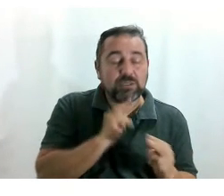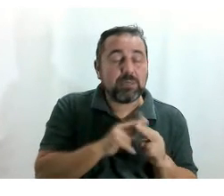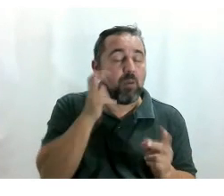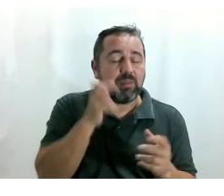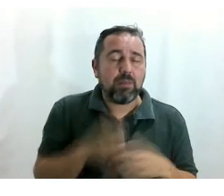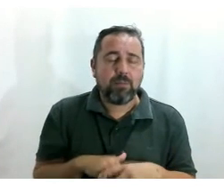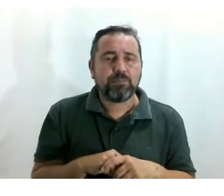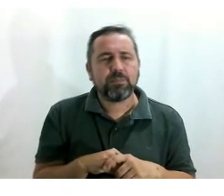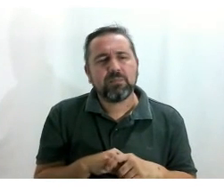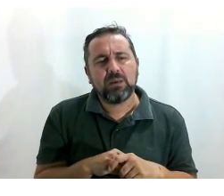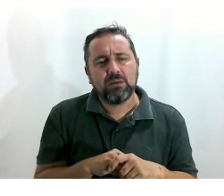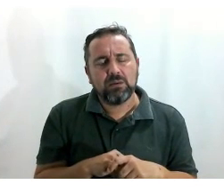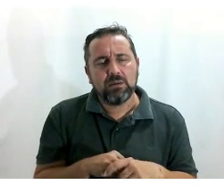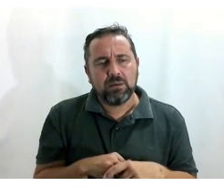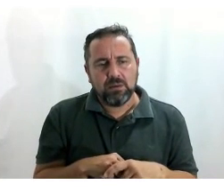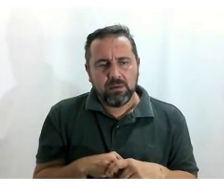claro.